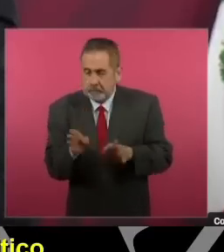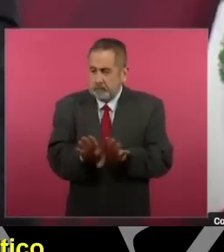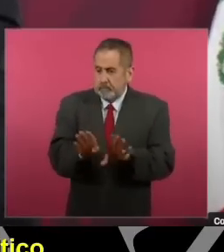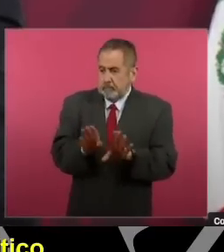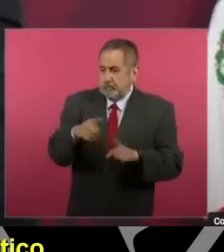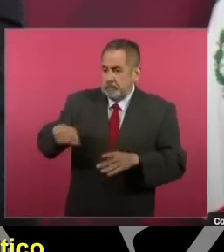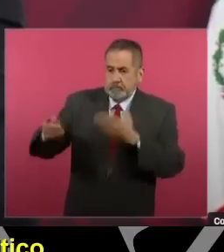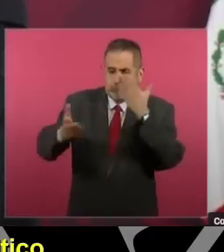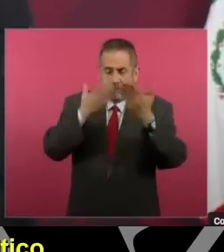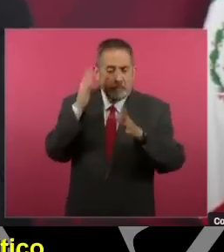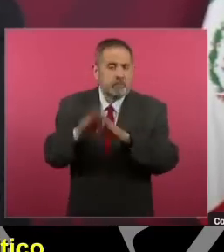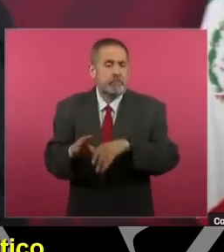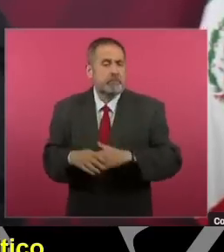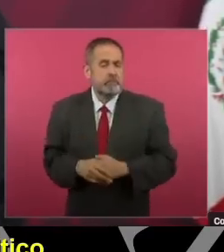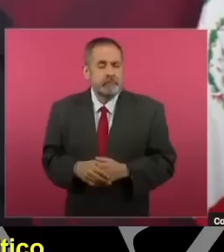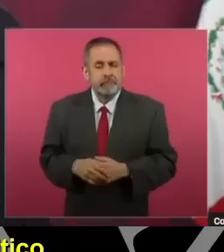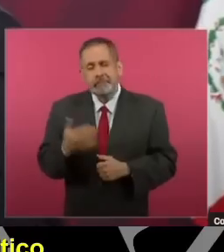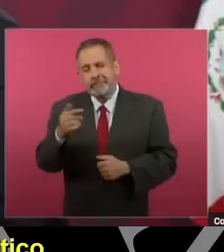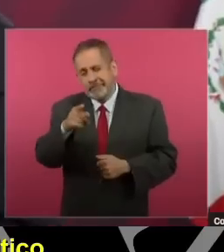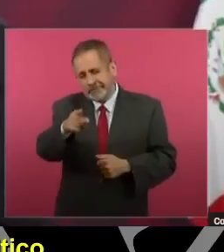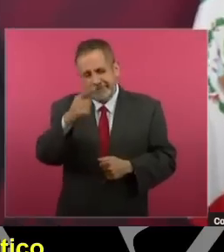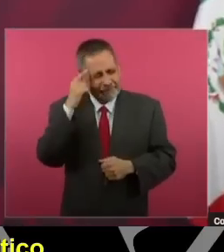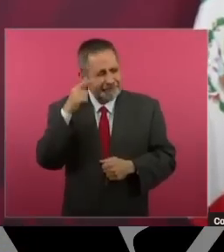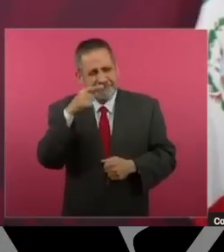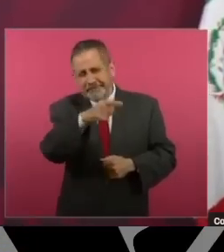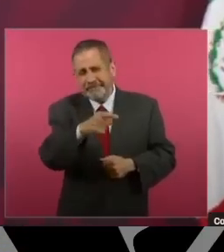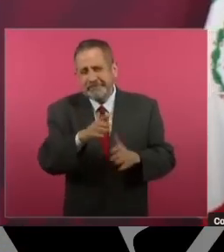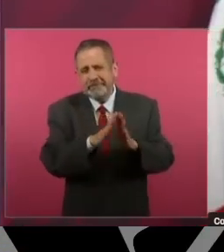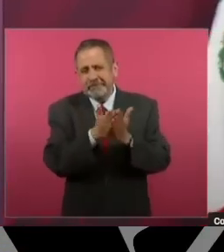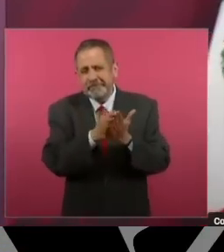y esto de las quemas del libro pues